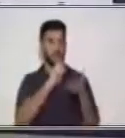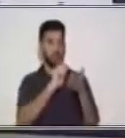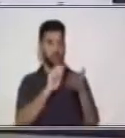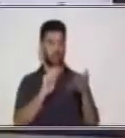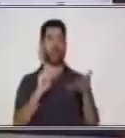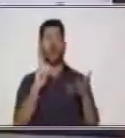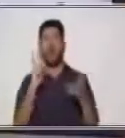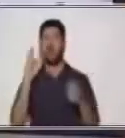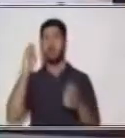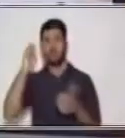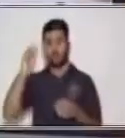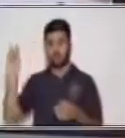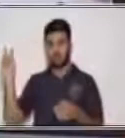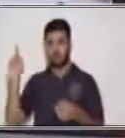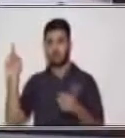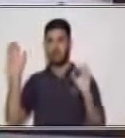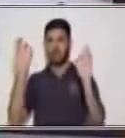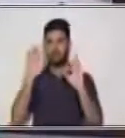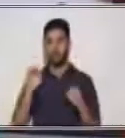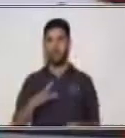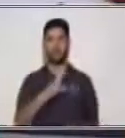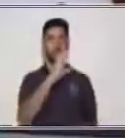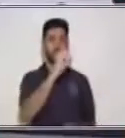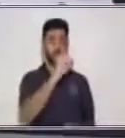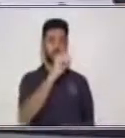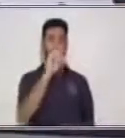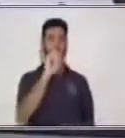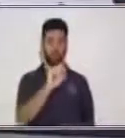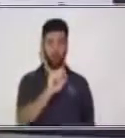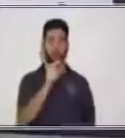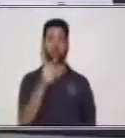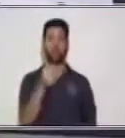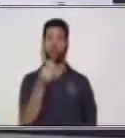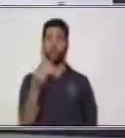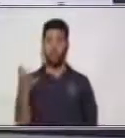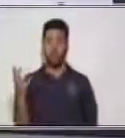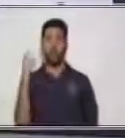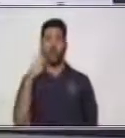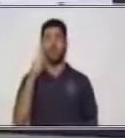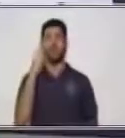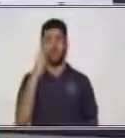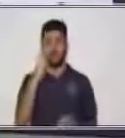que coloquemos el cero primero y luego el punto y